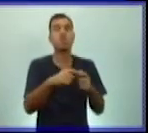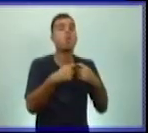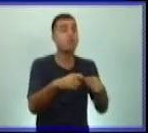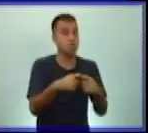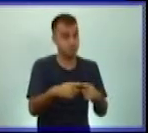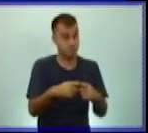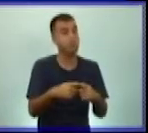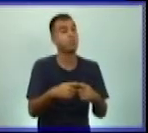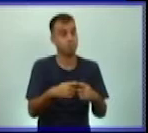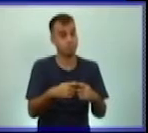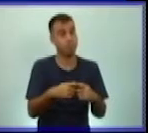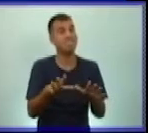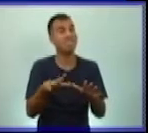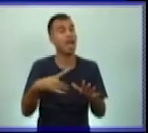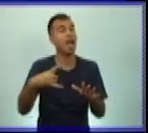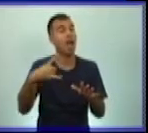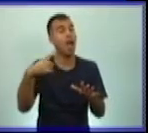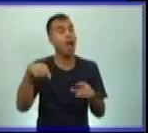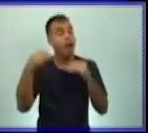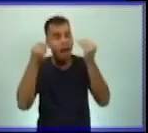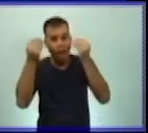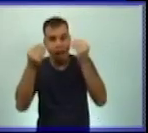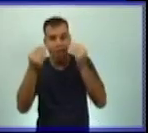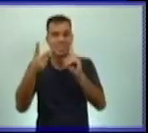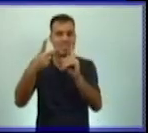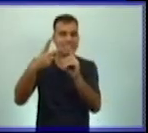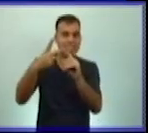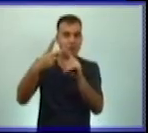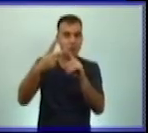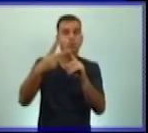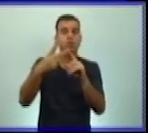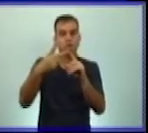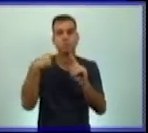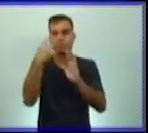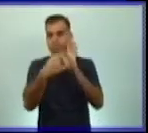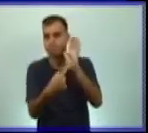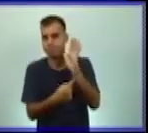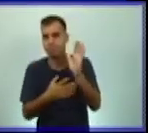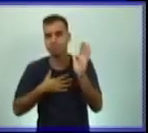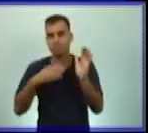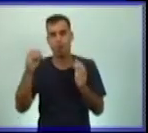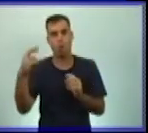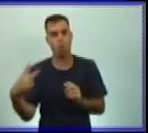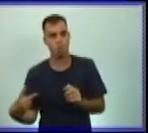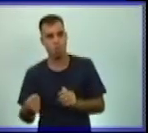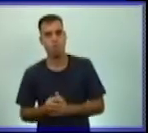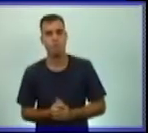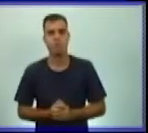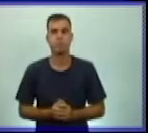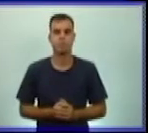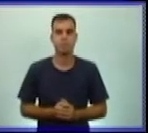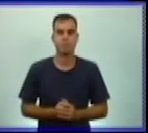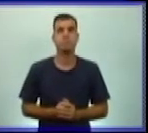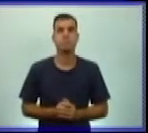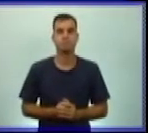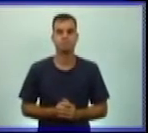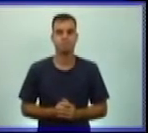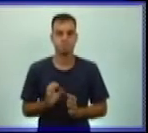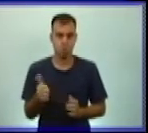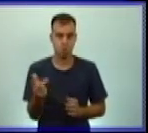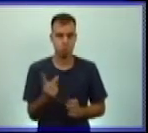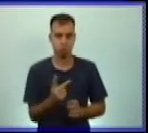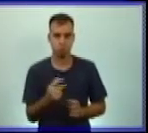estamos analizando ya la segunda propiedad química del dioxígeno, que es la reacción con los no